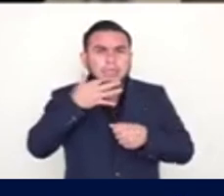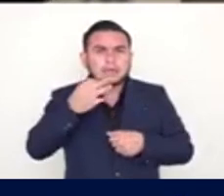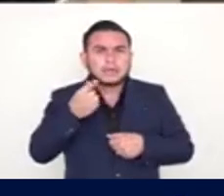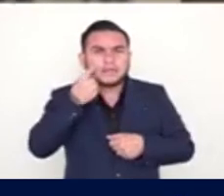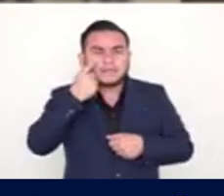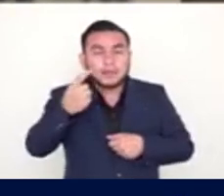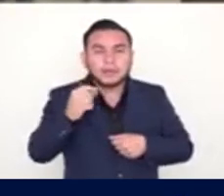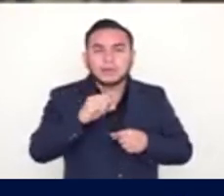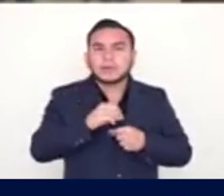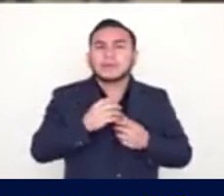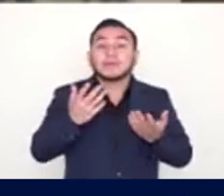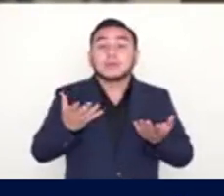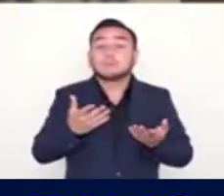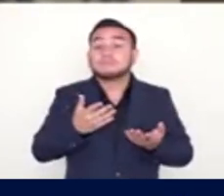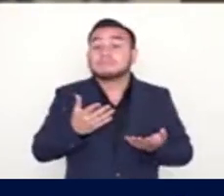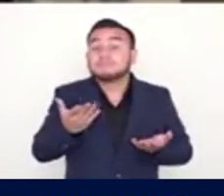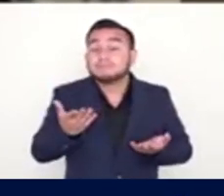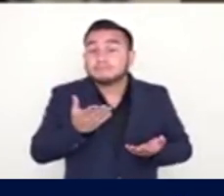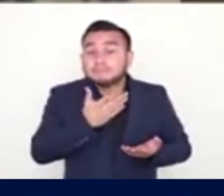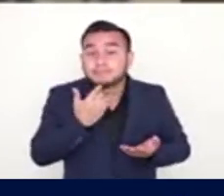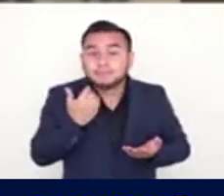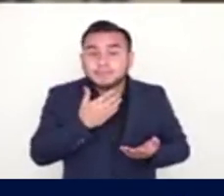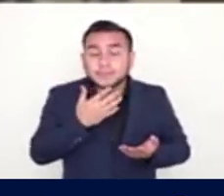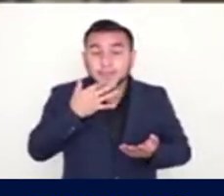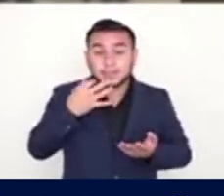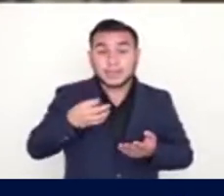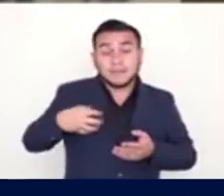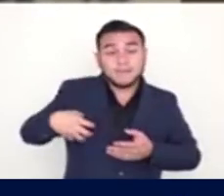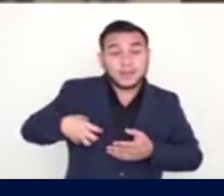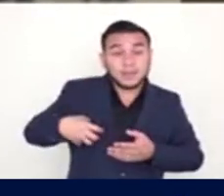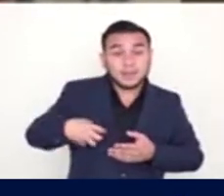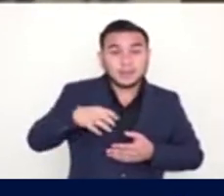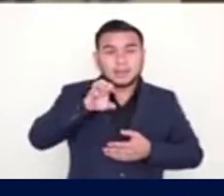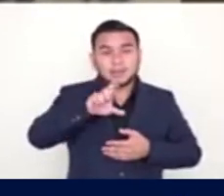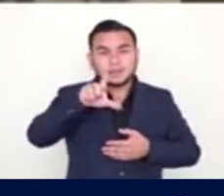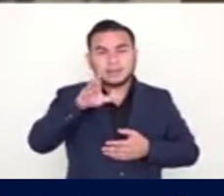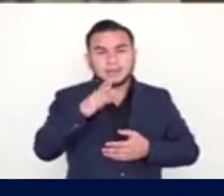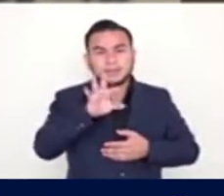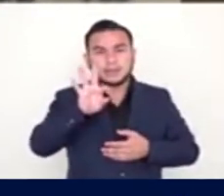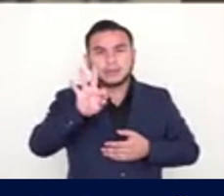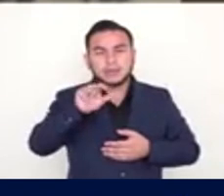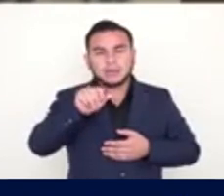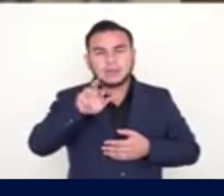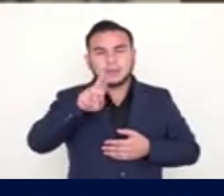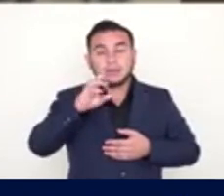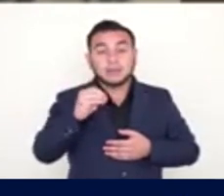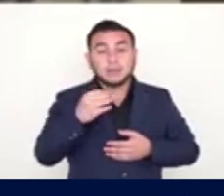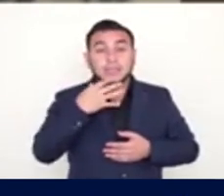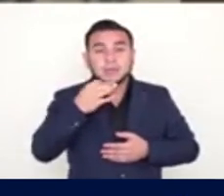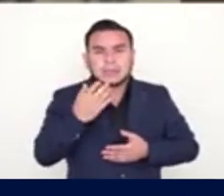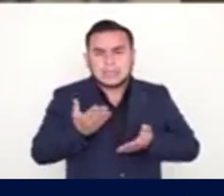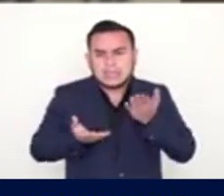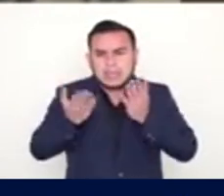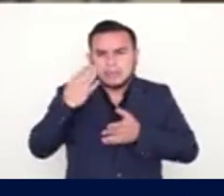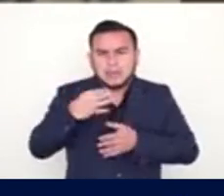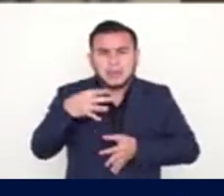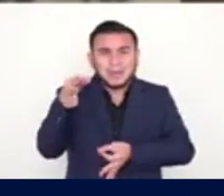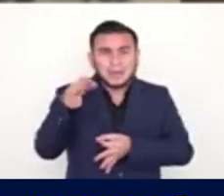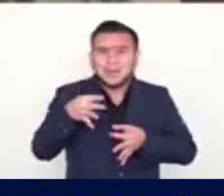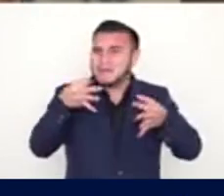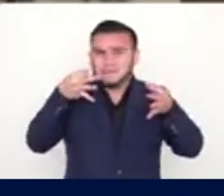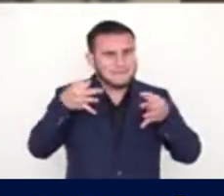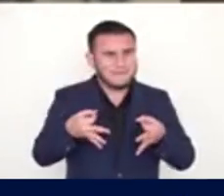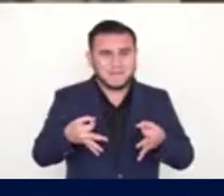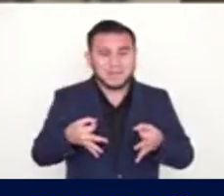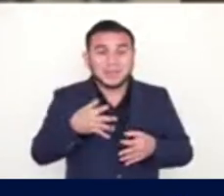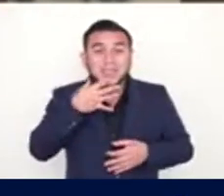demostramos que estaban revueltos. Entonces, ¿qué acreditamos? Que el FARO mentía. ¿En dónde? En su artículo y en esos supuestos documentos que no son documentos